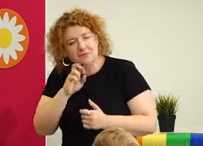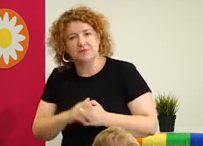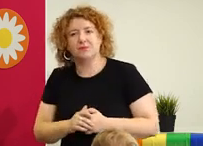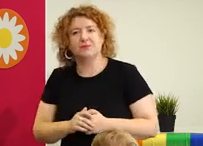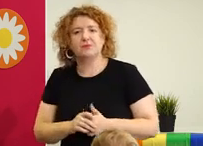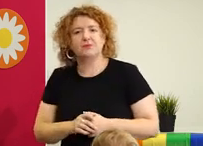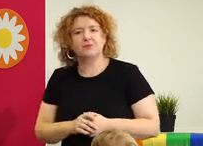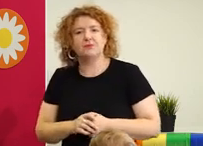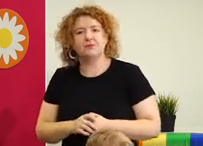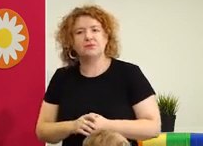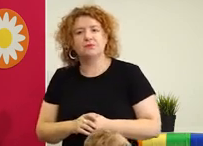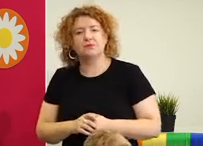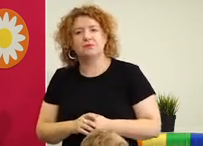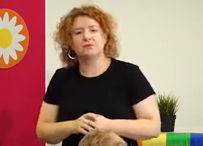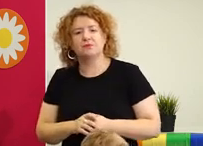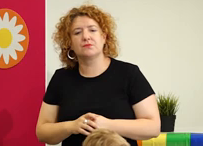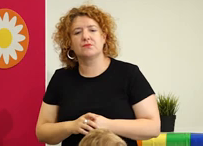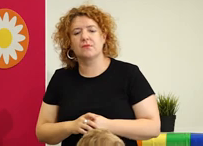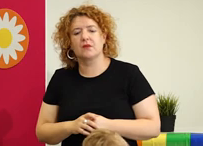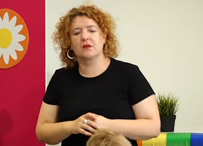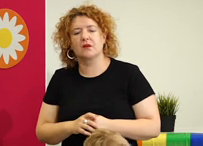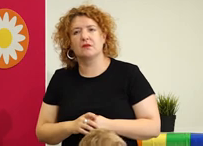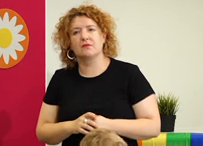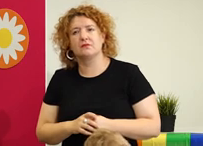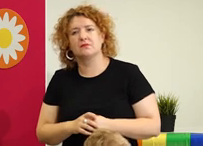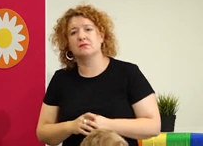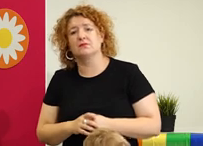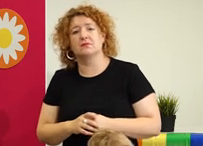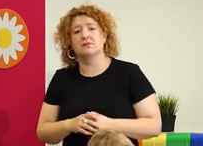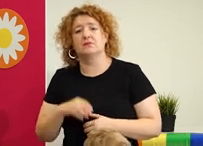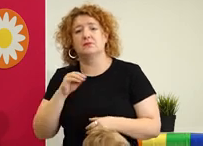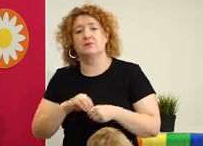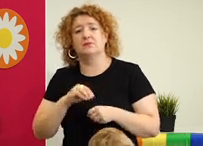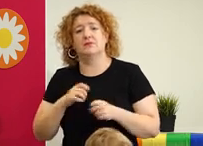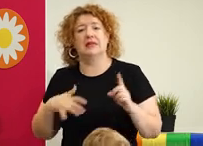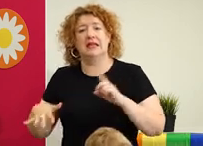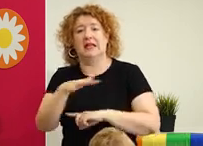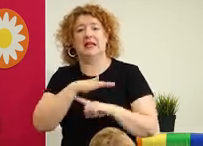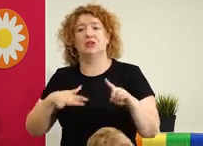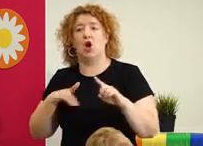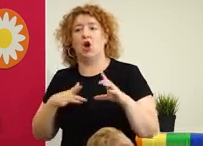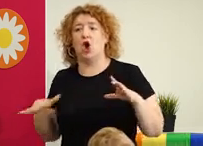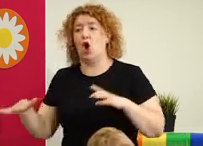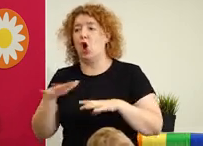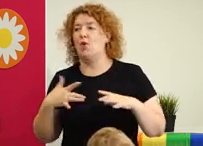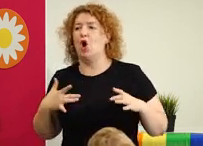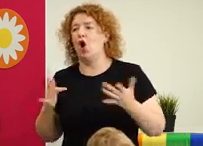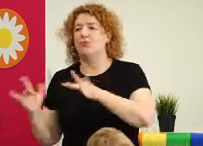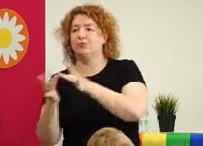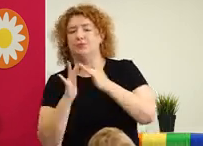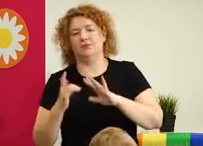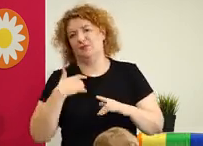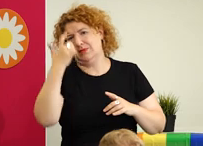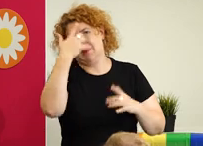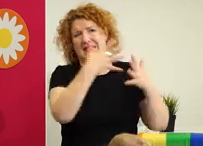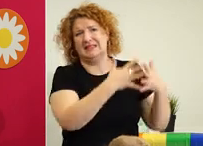veces no te dejas entrar la comunidad de su entorno, que tampoco, no voy a decir que en Estados